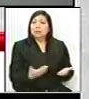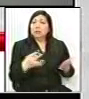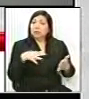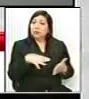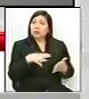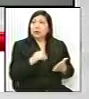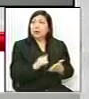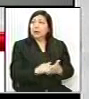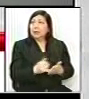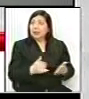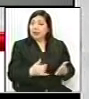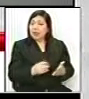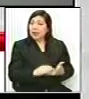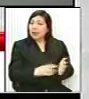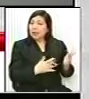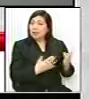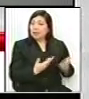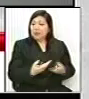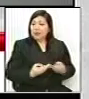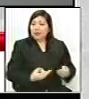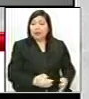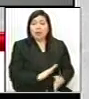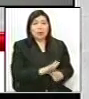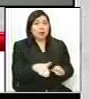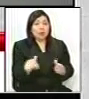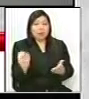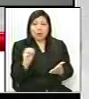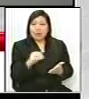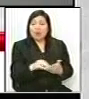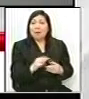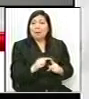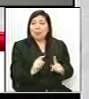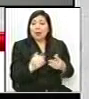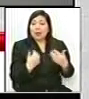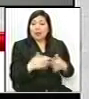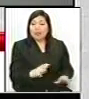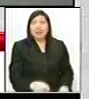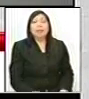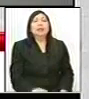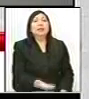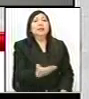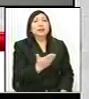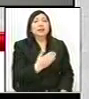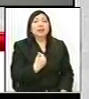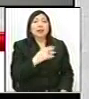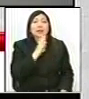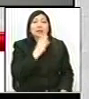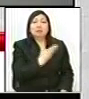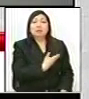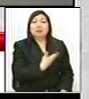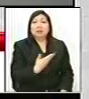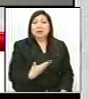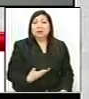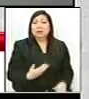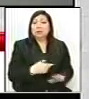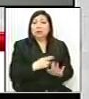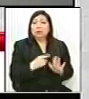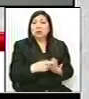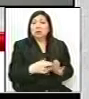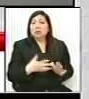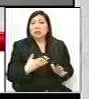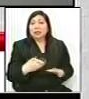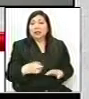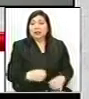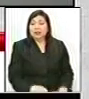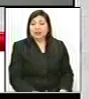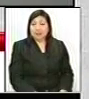estudios y que estamos a la espera del financiamiento total. Pero ya hemos hablado con el presidente de la República para que este proyecto lo pueda ejecutar